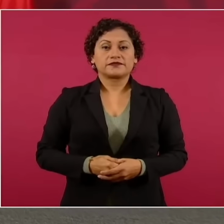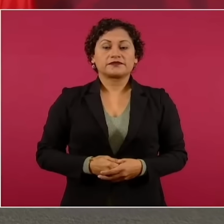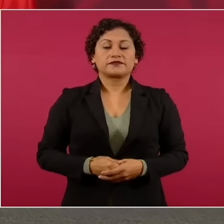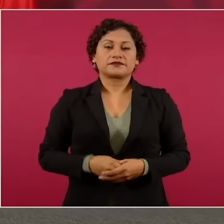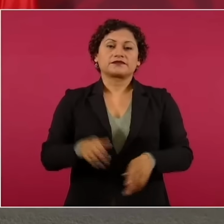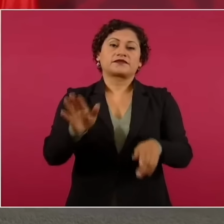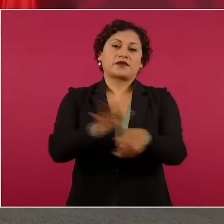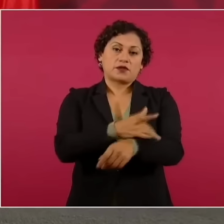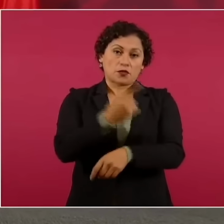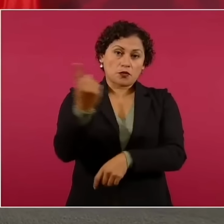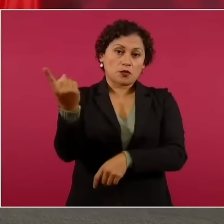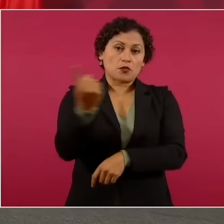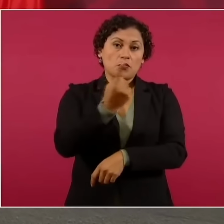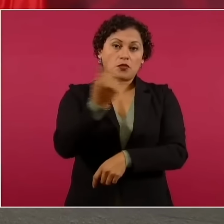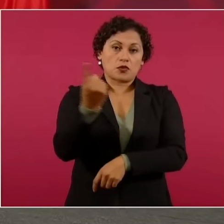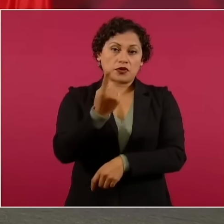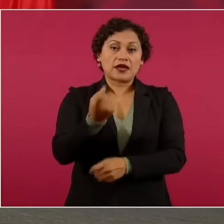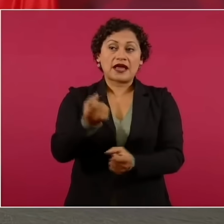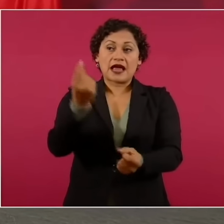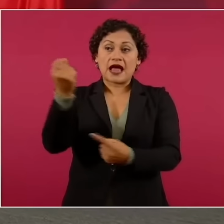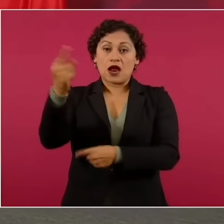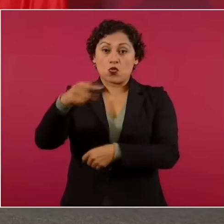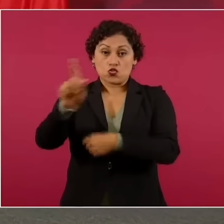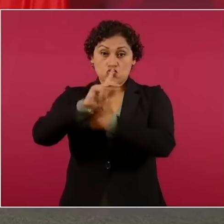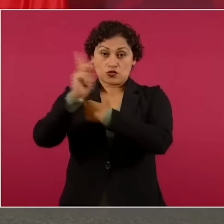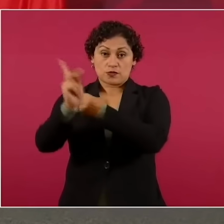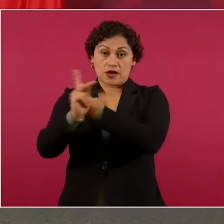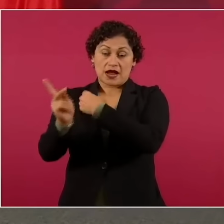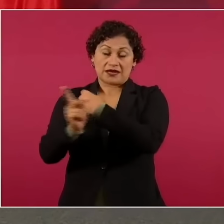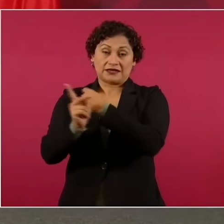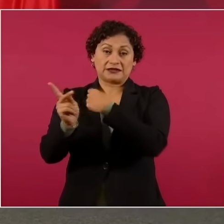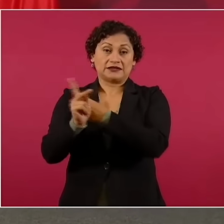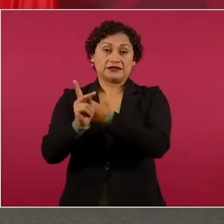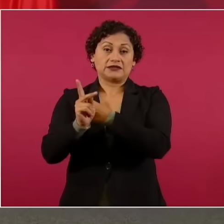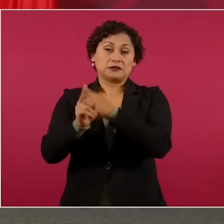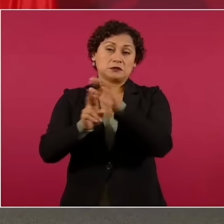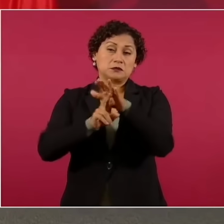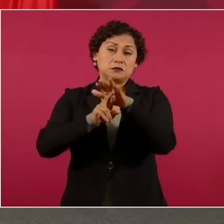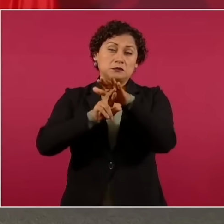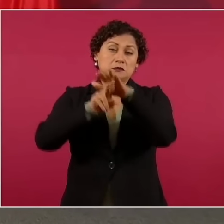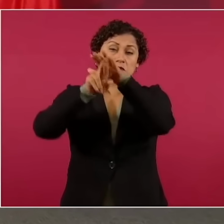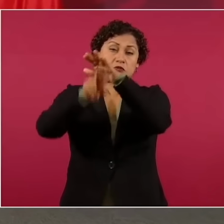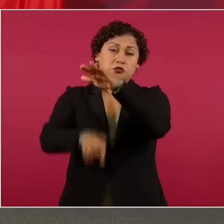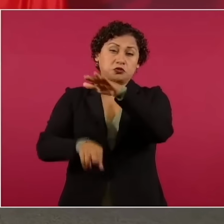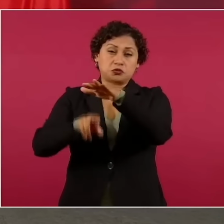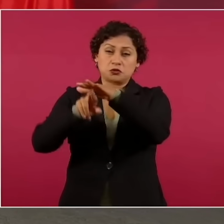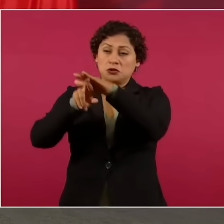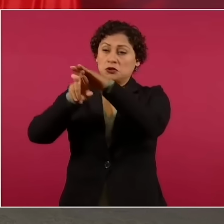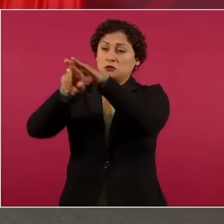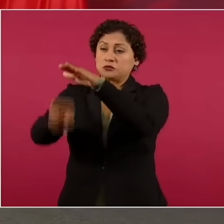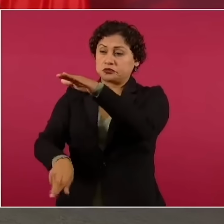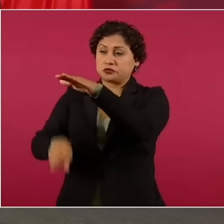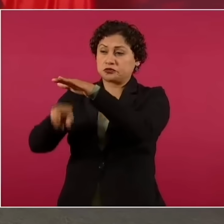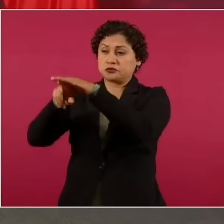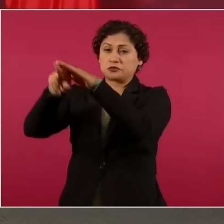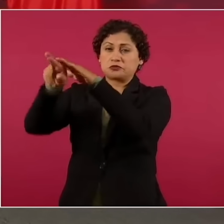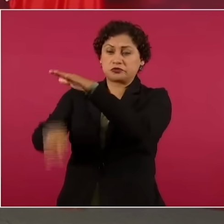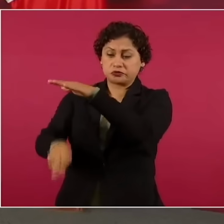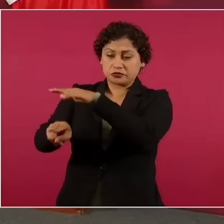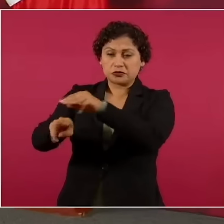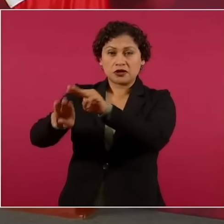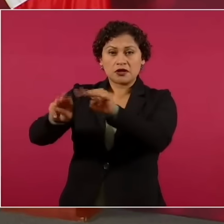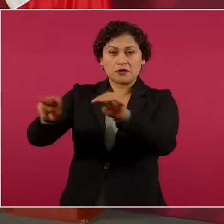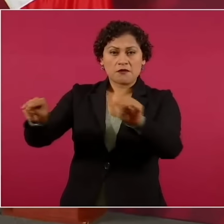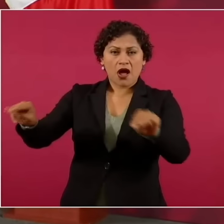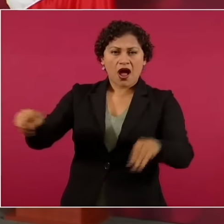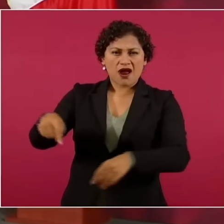hay algunos que están tirando y tirando misiles al mar, Imagínense cuánto cuesta tirar